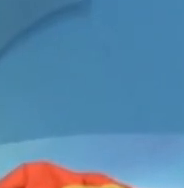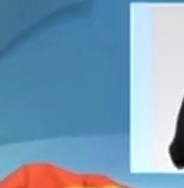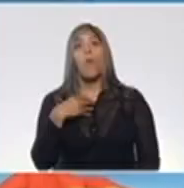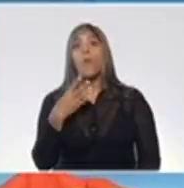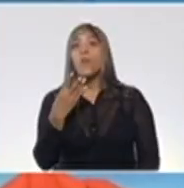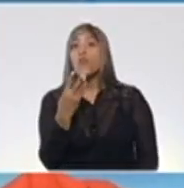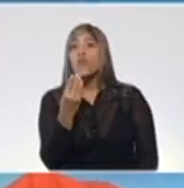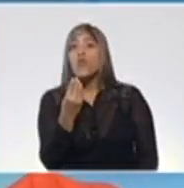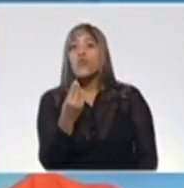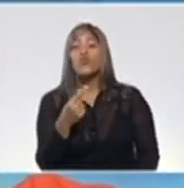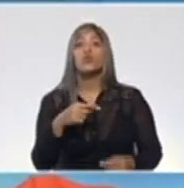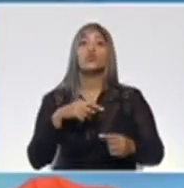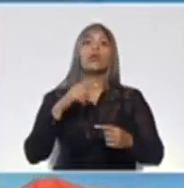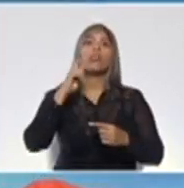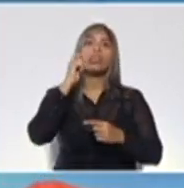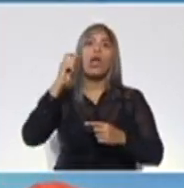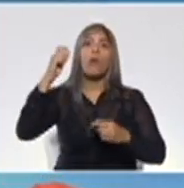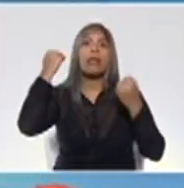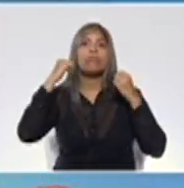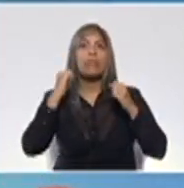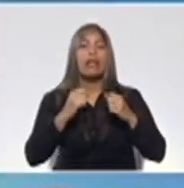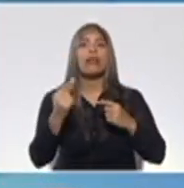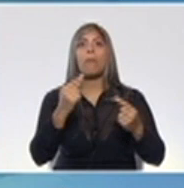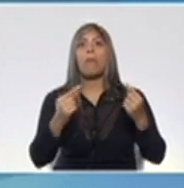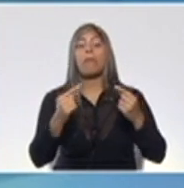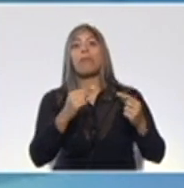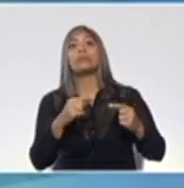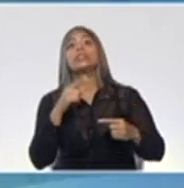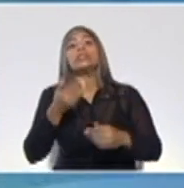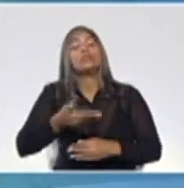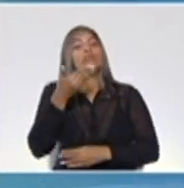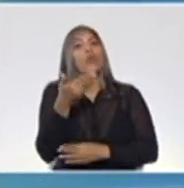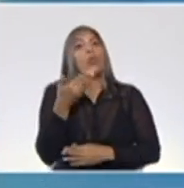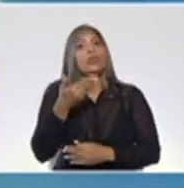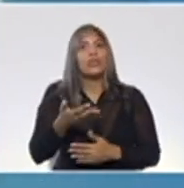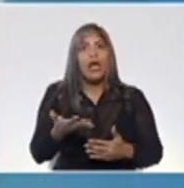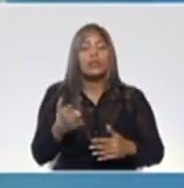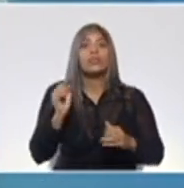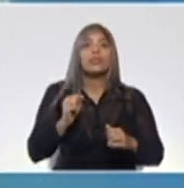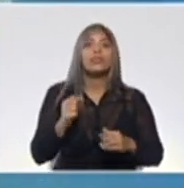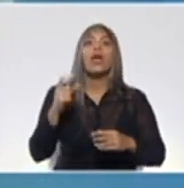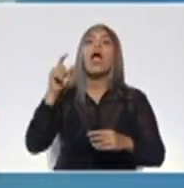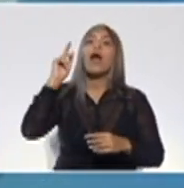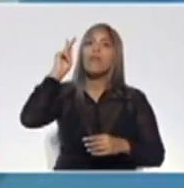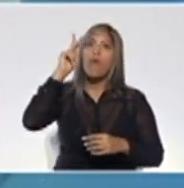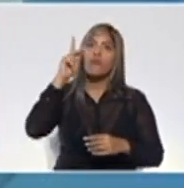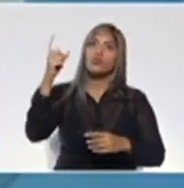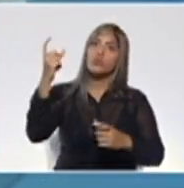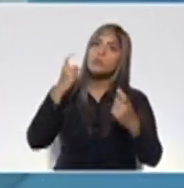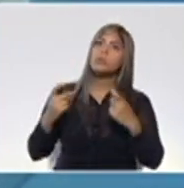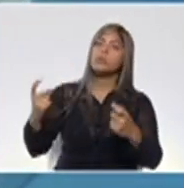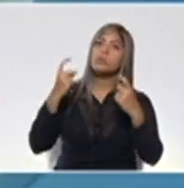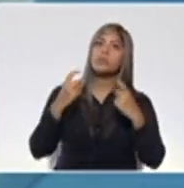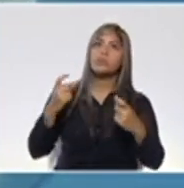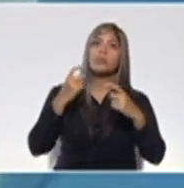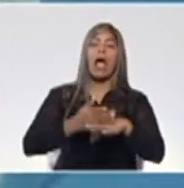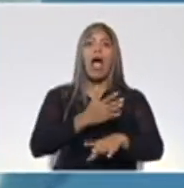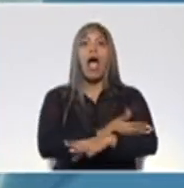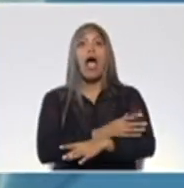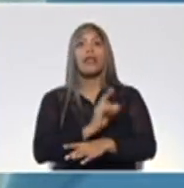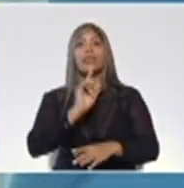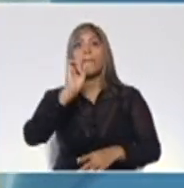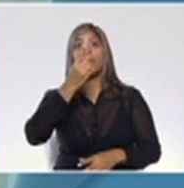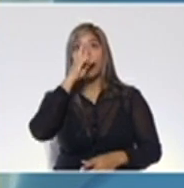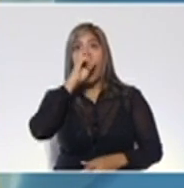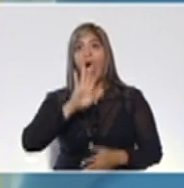Muchísimos fueron los referentes teóricos, prácticos, indispensables, diría yo, que nos compartió el profesor Yuliber Carpio en esa clase desde primero